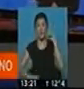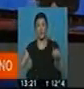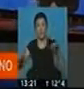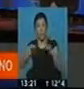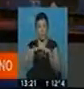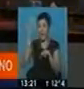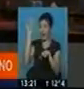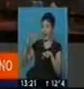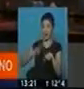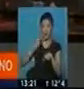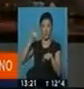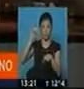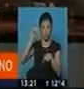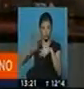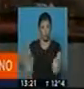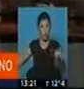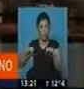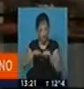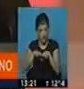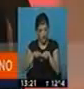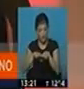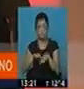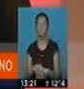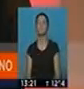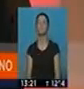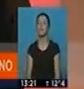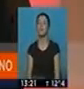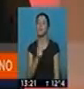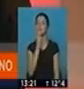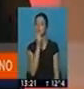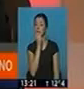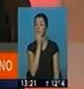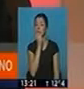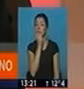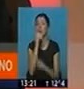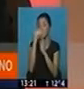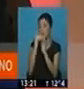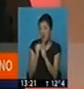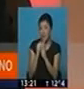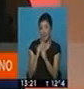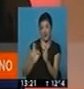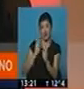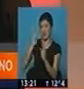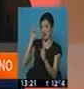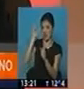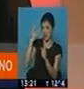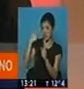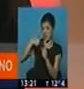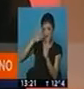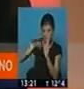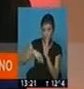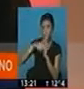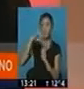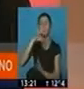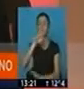2008. Todavía estaría en 2016. Sí se cumple por debajo del 2008. Y ya hubo un llamado de atención, una